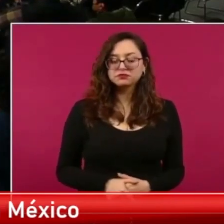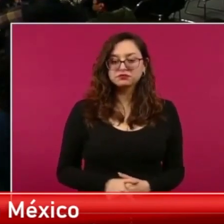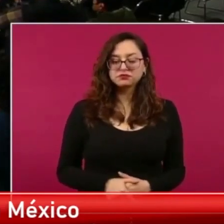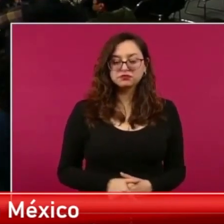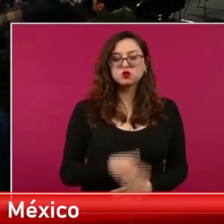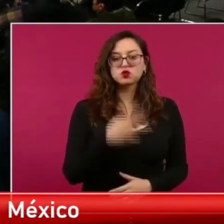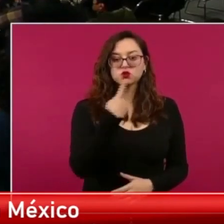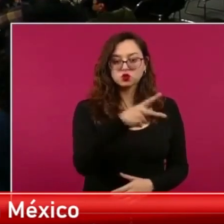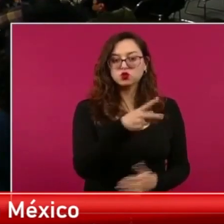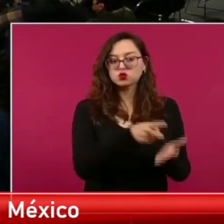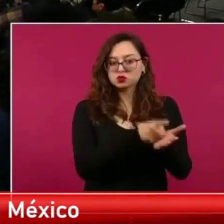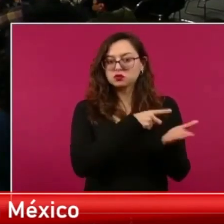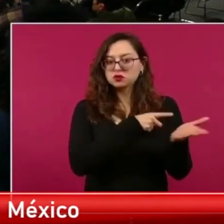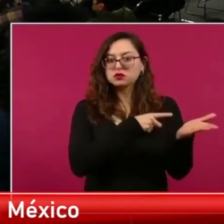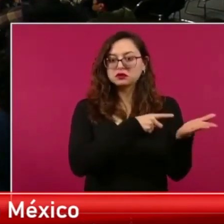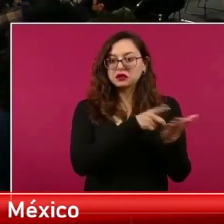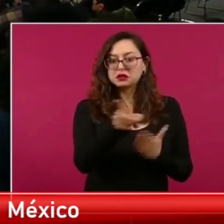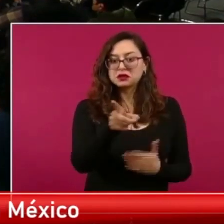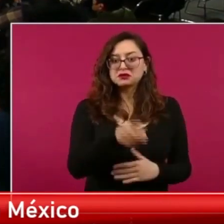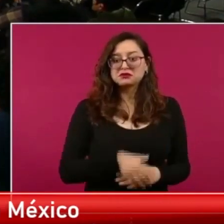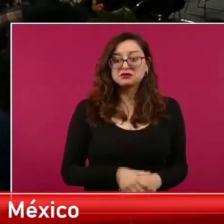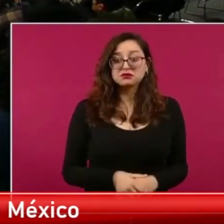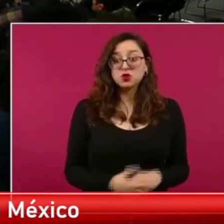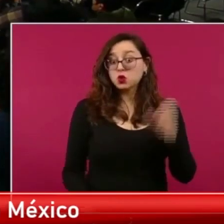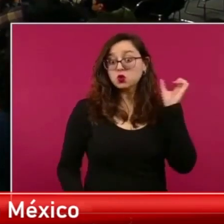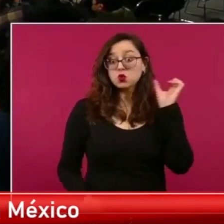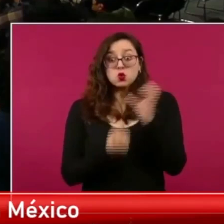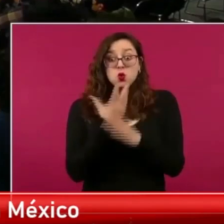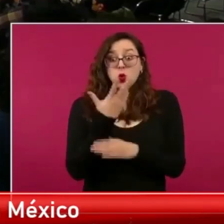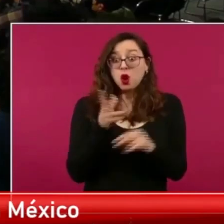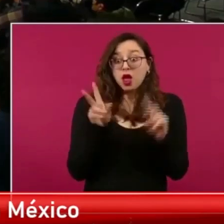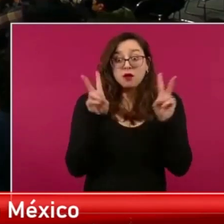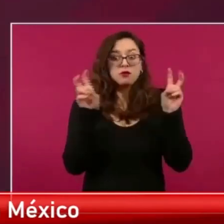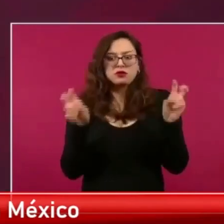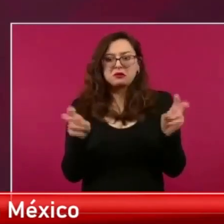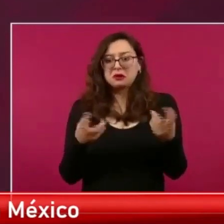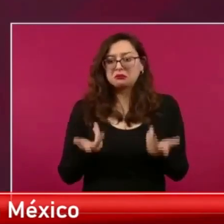y ya no es nota, como dirían ustedes.